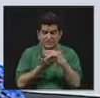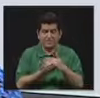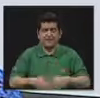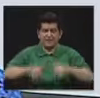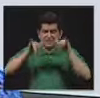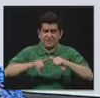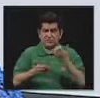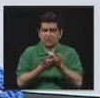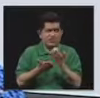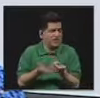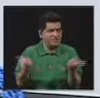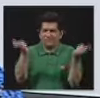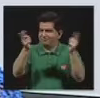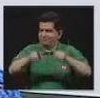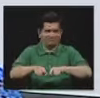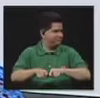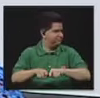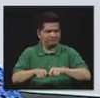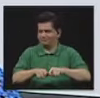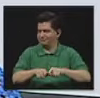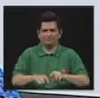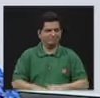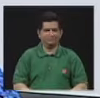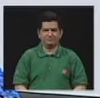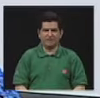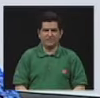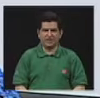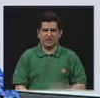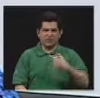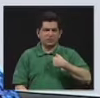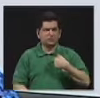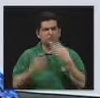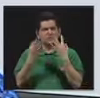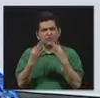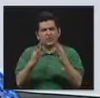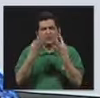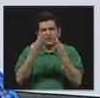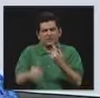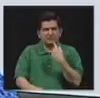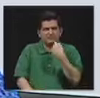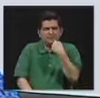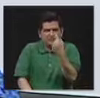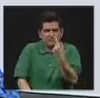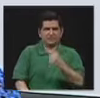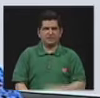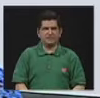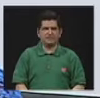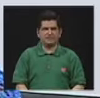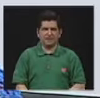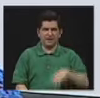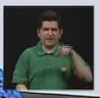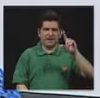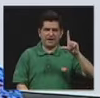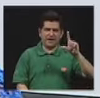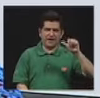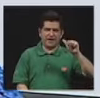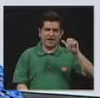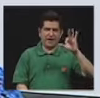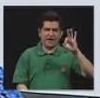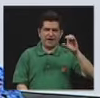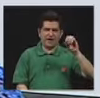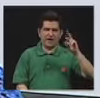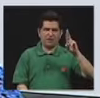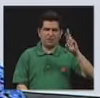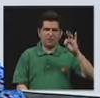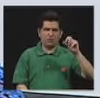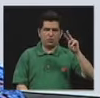sostenible económicamente no se está dando. Básicamente, lo que yo trato siempre es de decir, La Fortuna, si vas a La Fortuna,